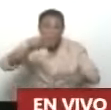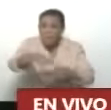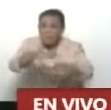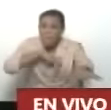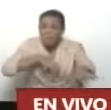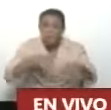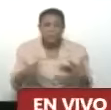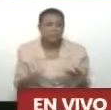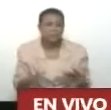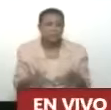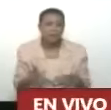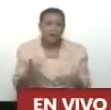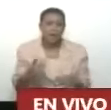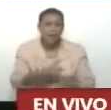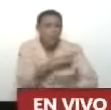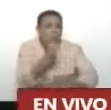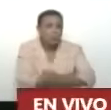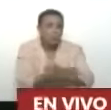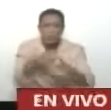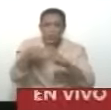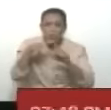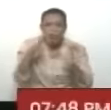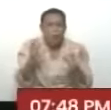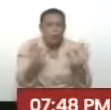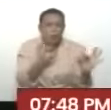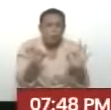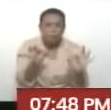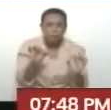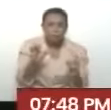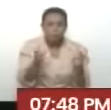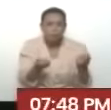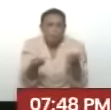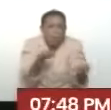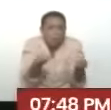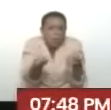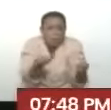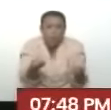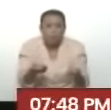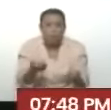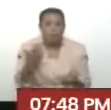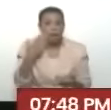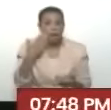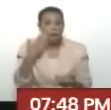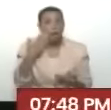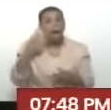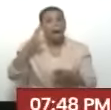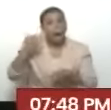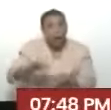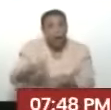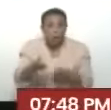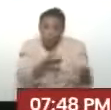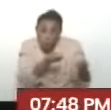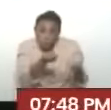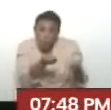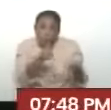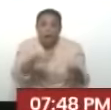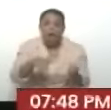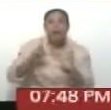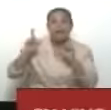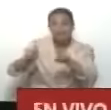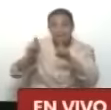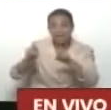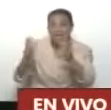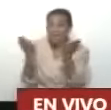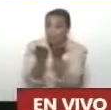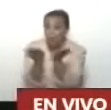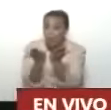María Alexandra. Sí. Quinto momento comunicacional. Y nosotros tenemos que formar desde el hogar, desde